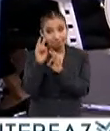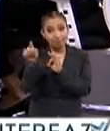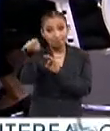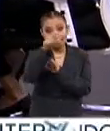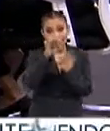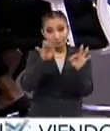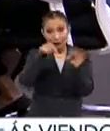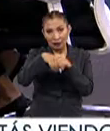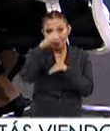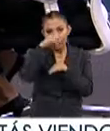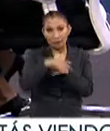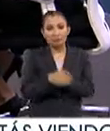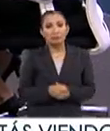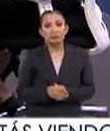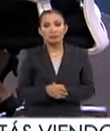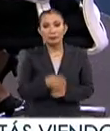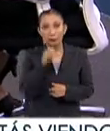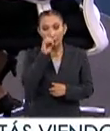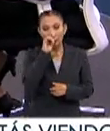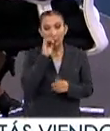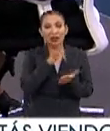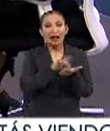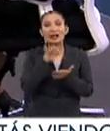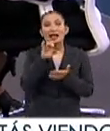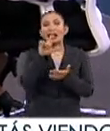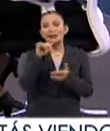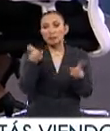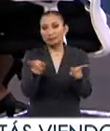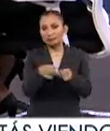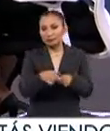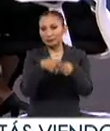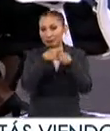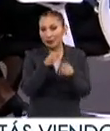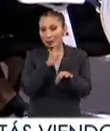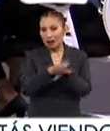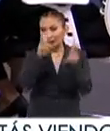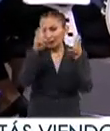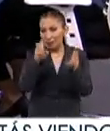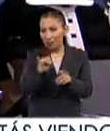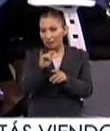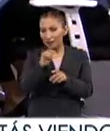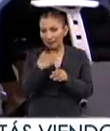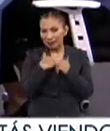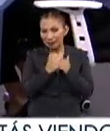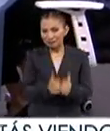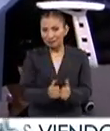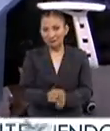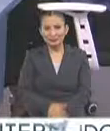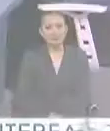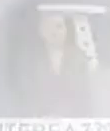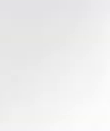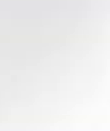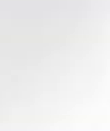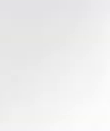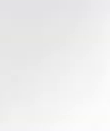bastante relevancia en nuestro país. Excelente. Pues gracias, Elis. Vamos a una breve pausa. Tenemos más temas en Interfaz. No se vayan.